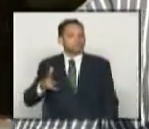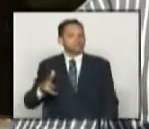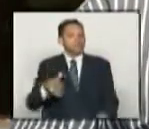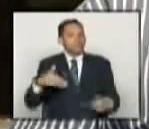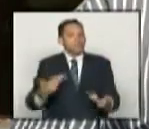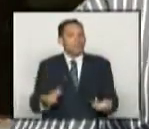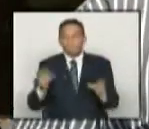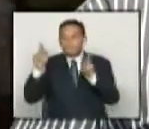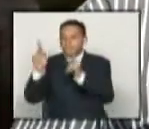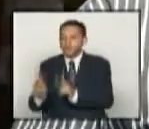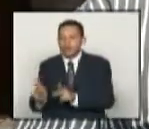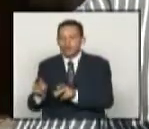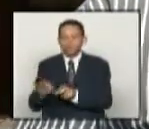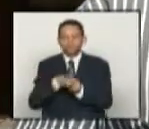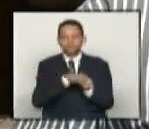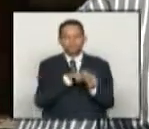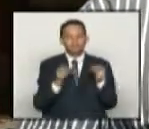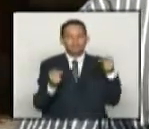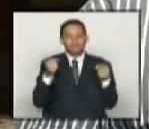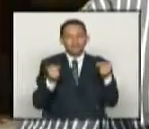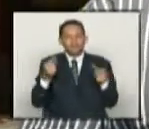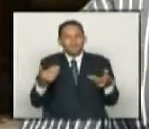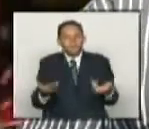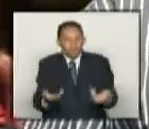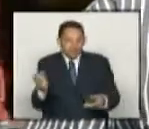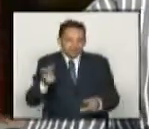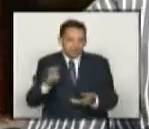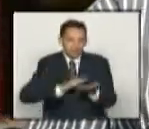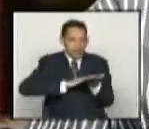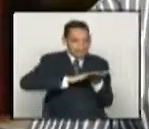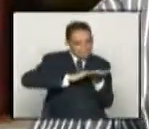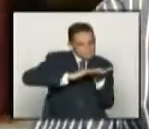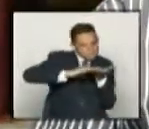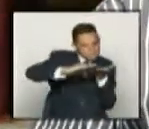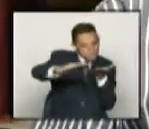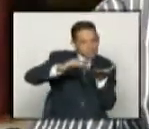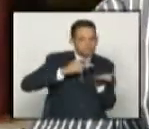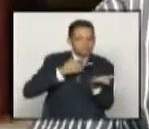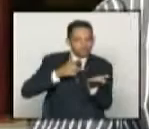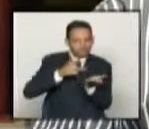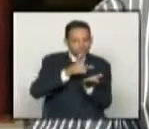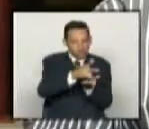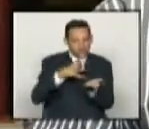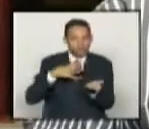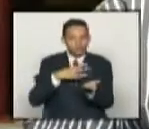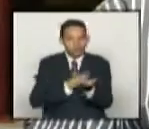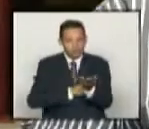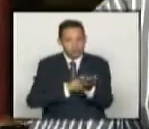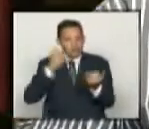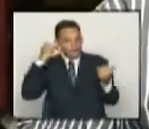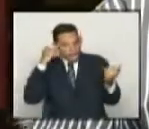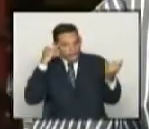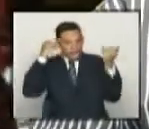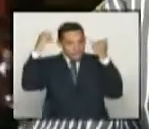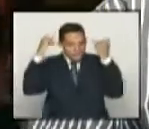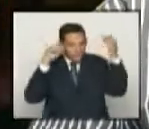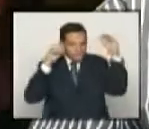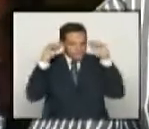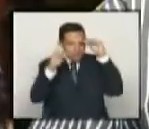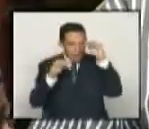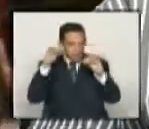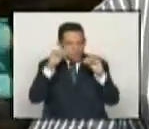llegan los visitantes? Consecuente con eso, nosotros hemos presentado de tiempo atrás distintos proyectos al